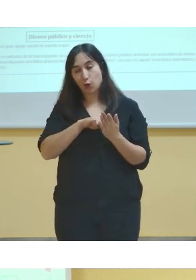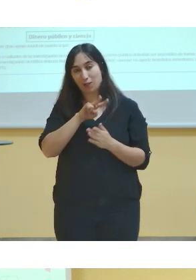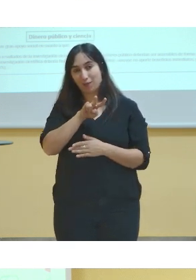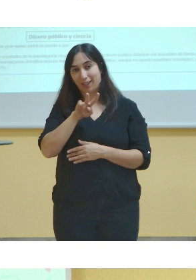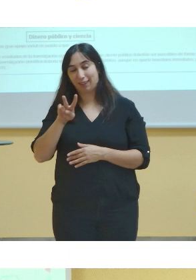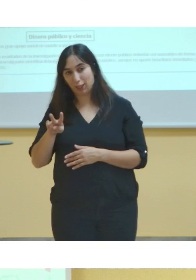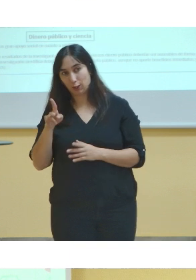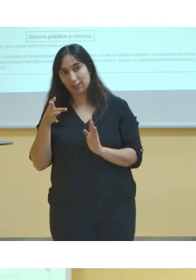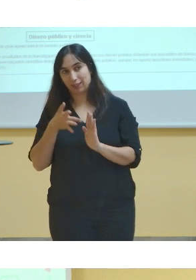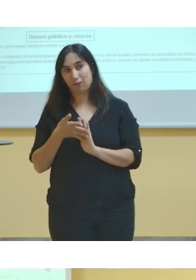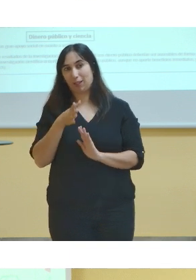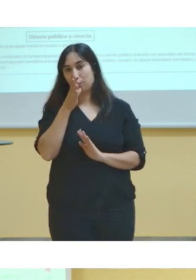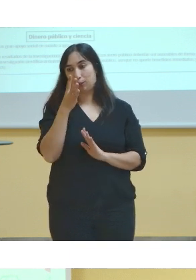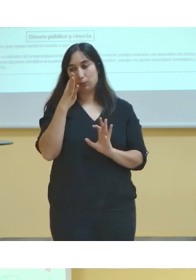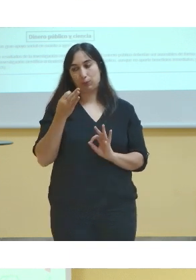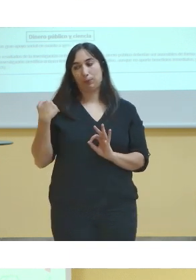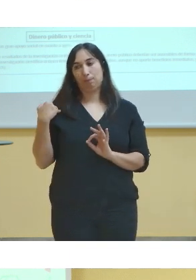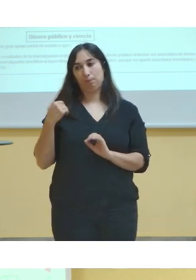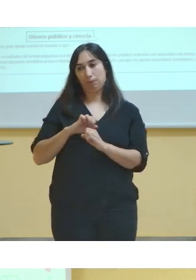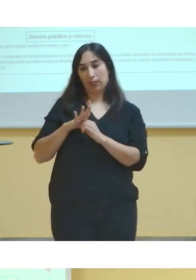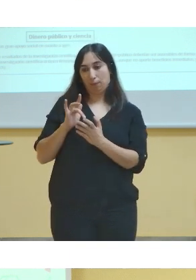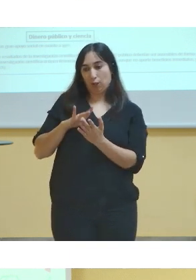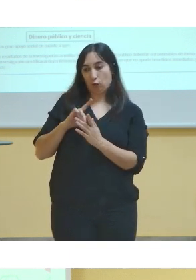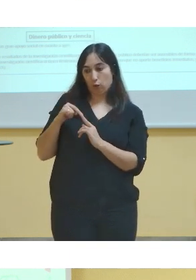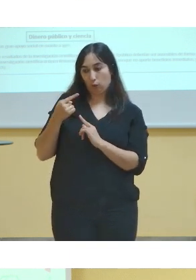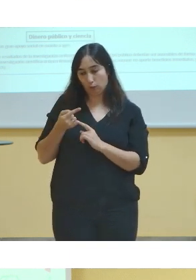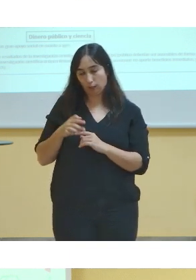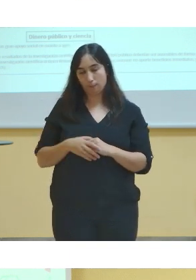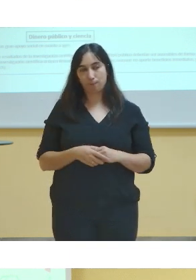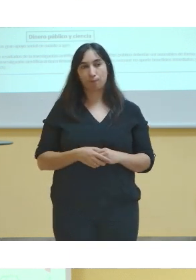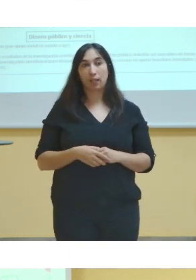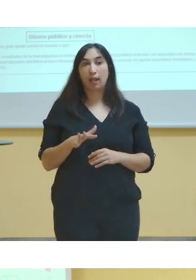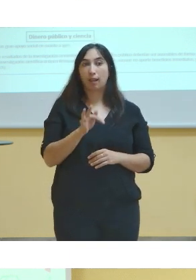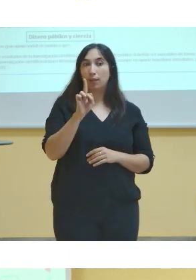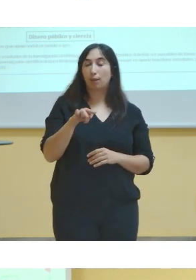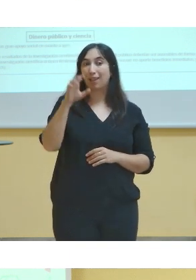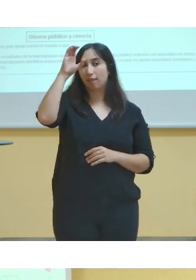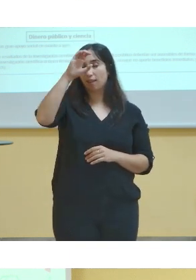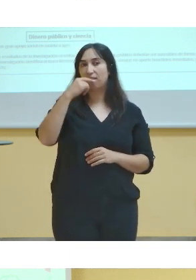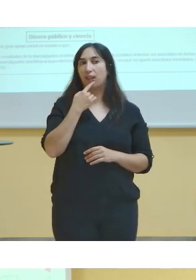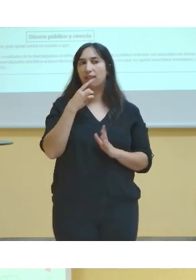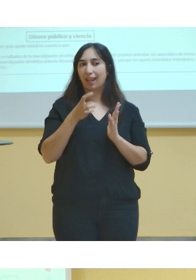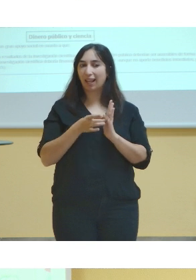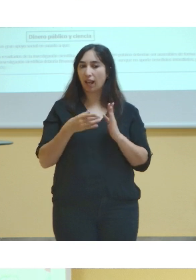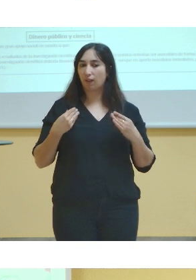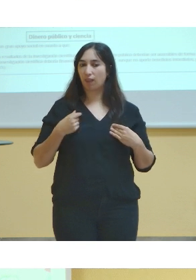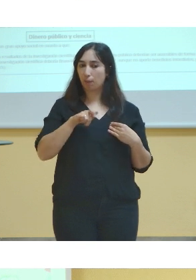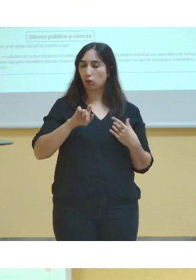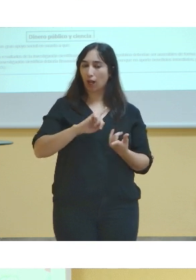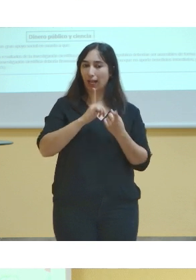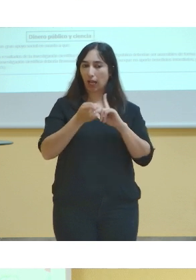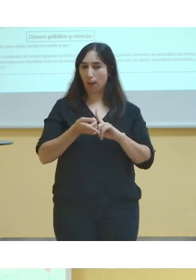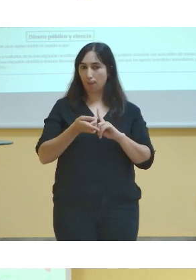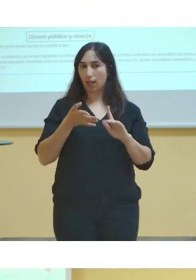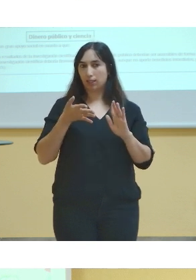recientemente las consecuencias de la pandemia del 2020, pero que además la ciencia cambia la calidad de vida de las personas, es decir,